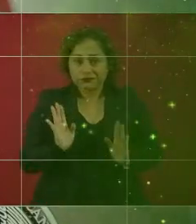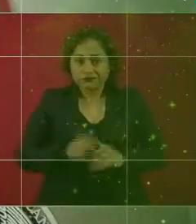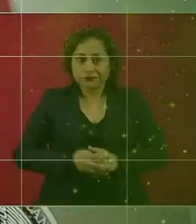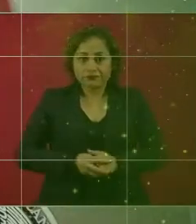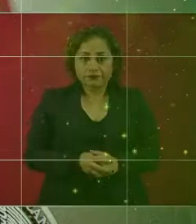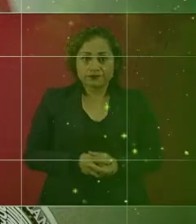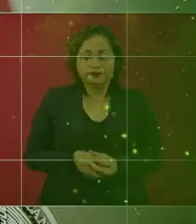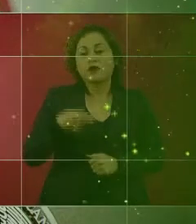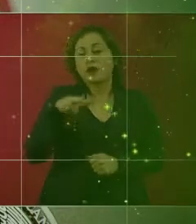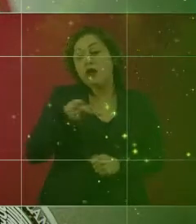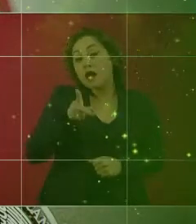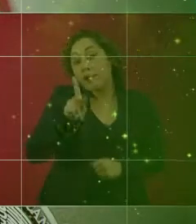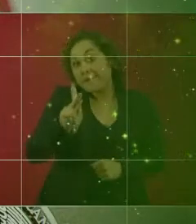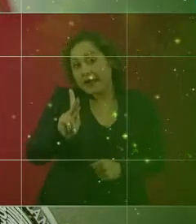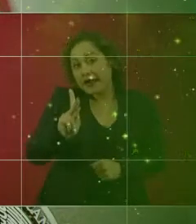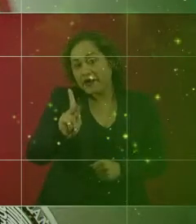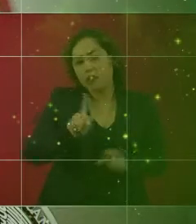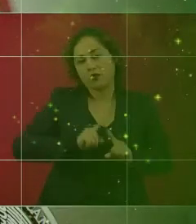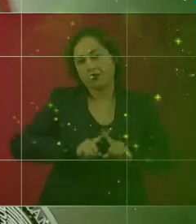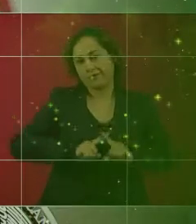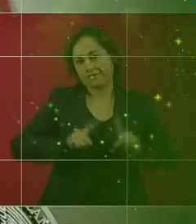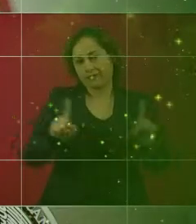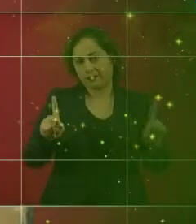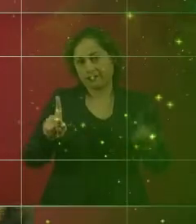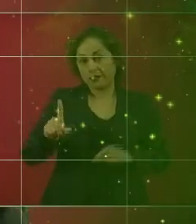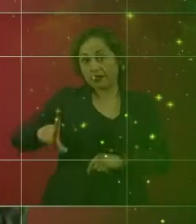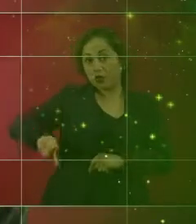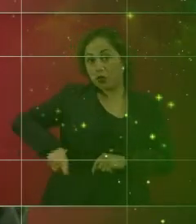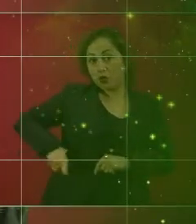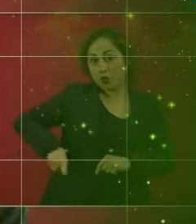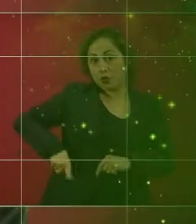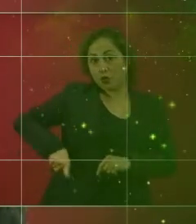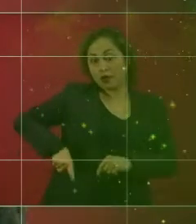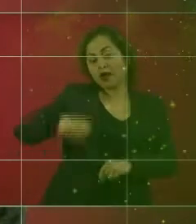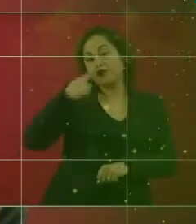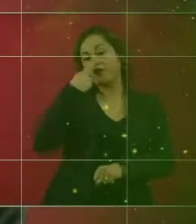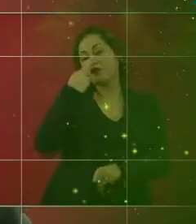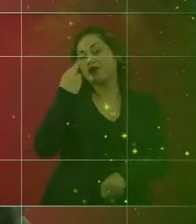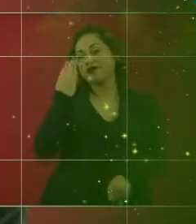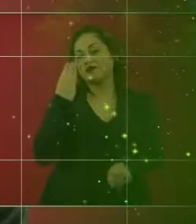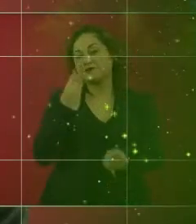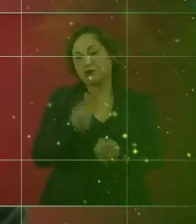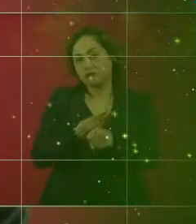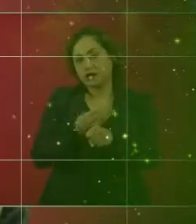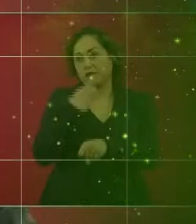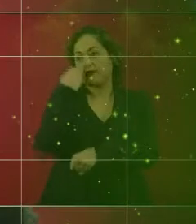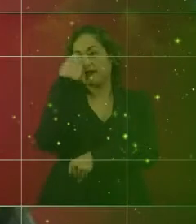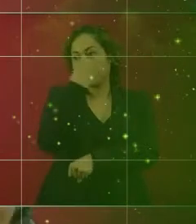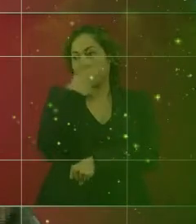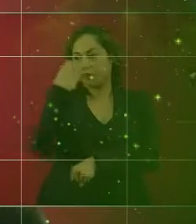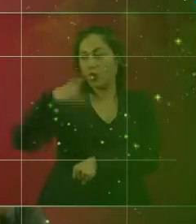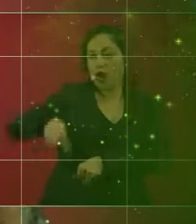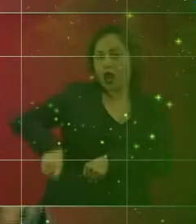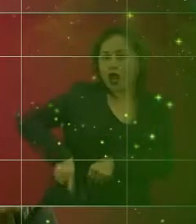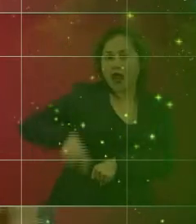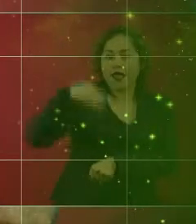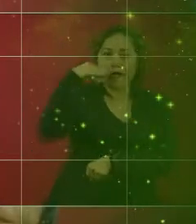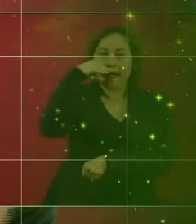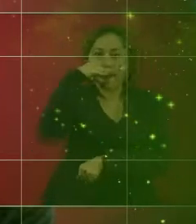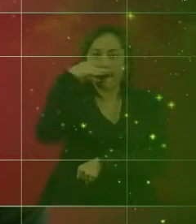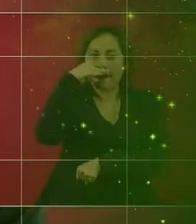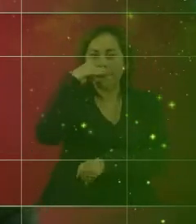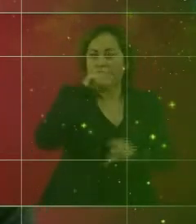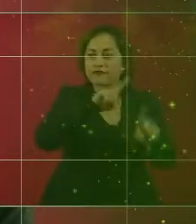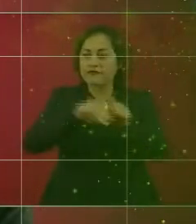que el Estado está obligado a garantizar la educación pública gratuita de calidad en todos los niveles